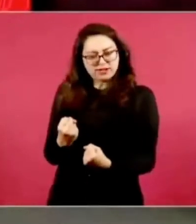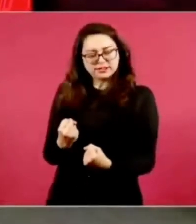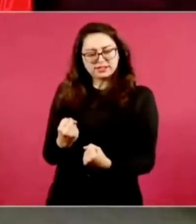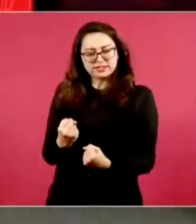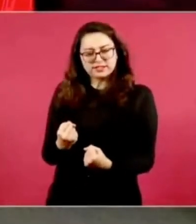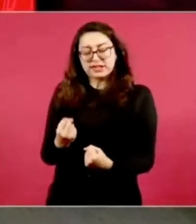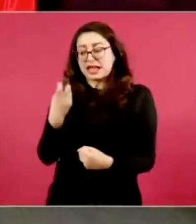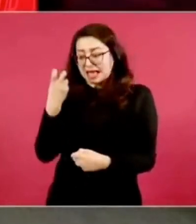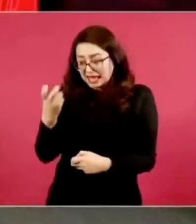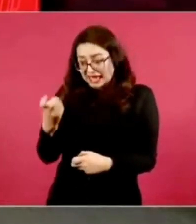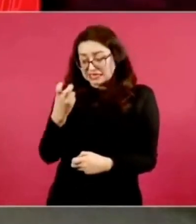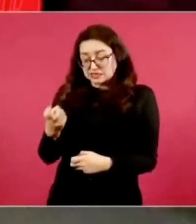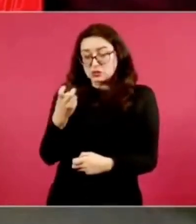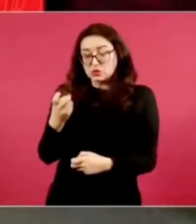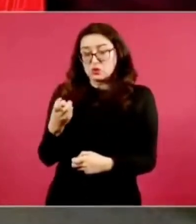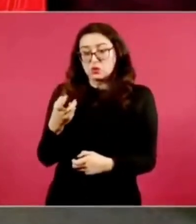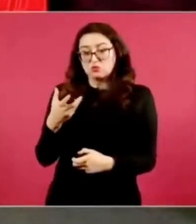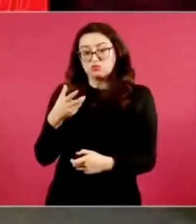el